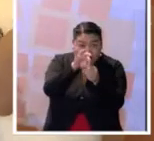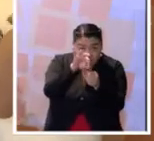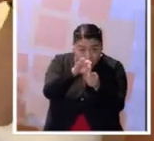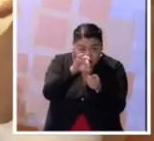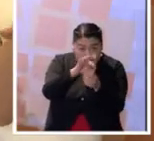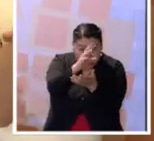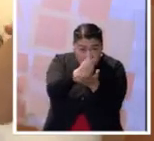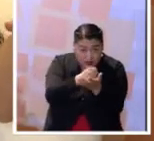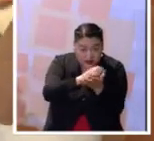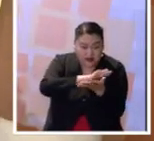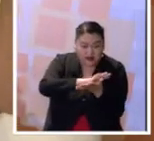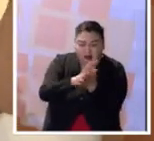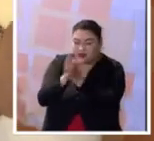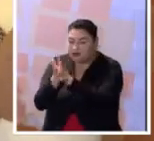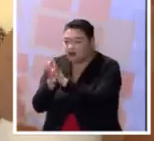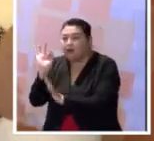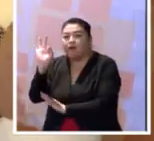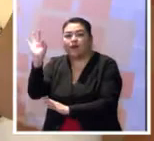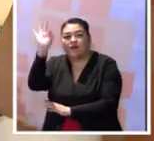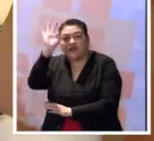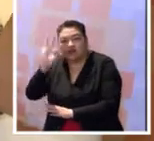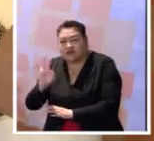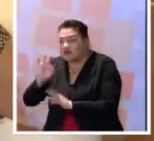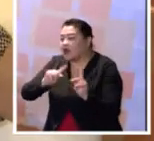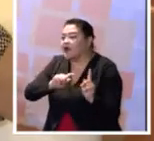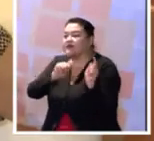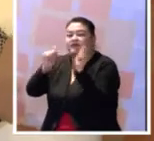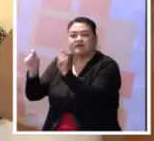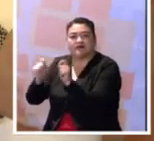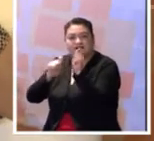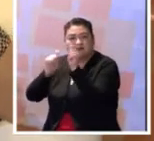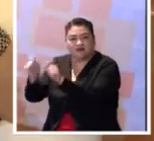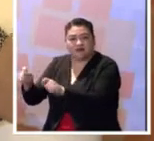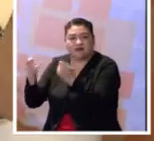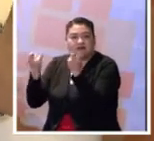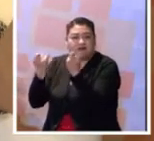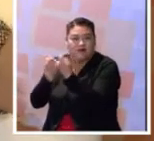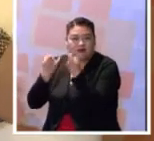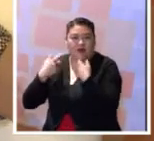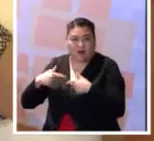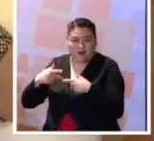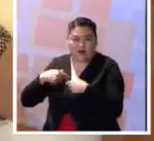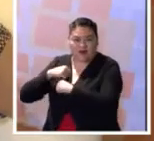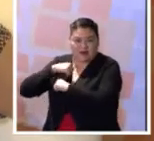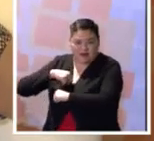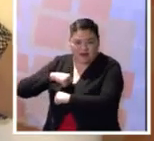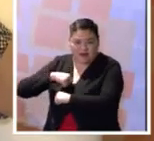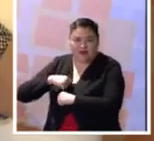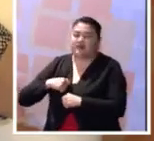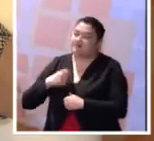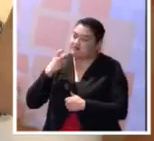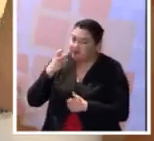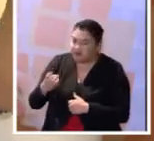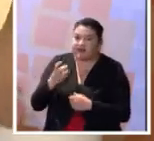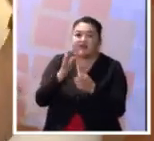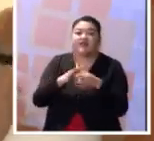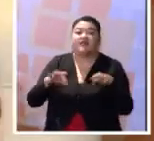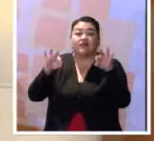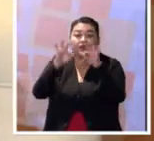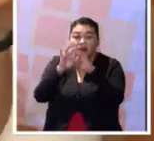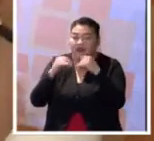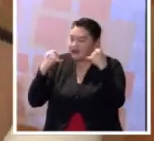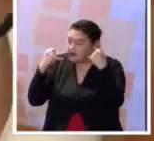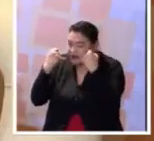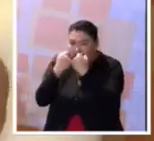un balance efectivamente entre el principio democrático o el valor de la votación mayoritaria en las urnas y en